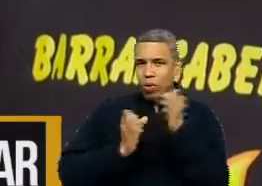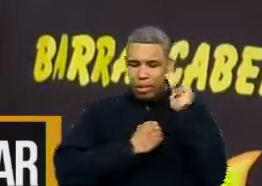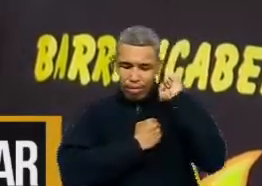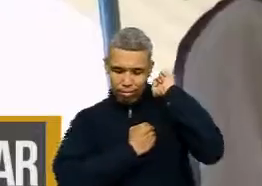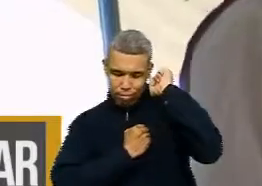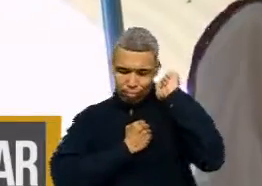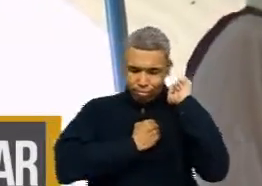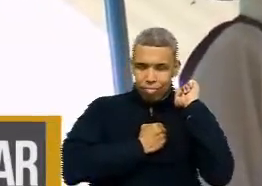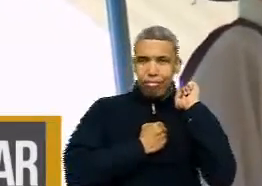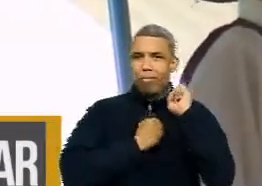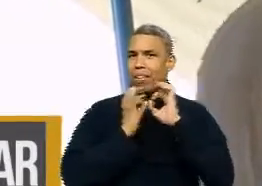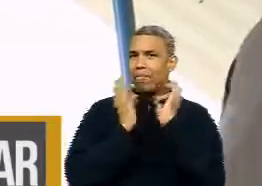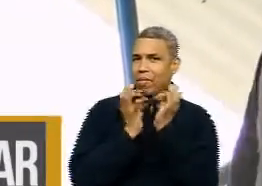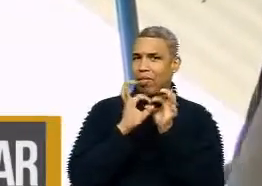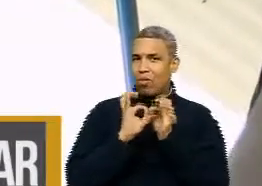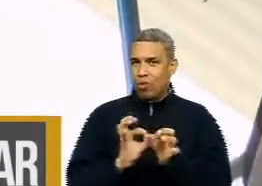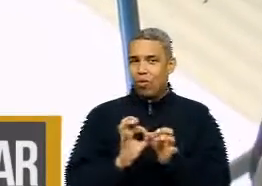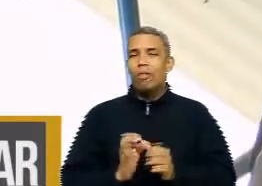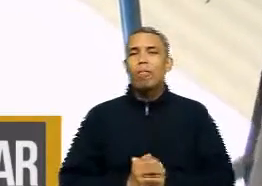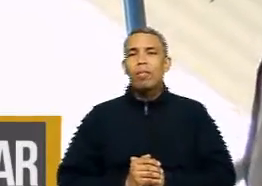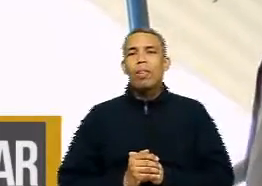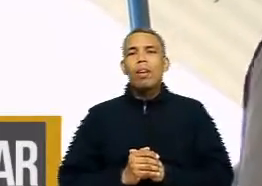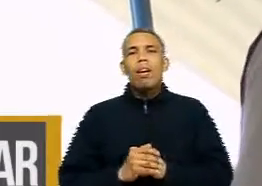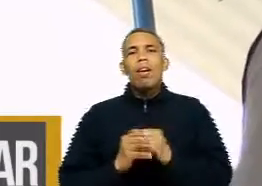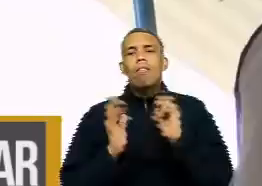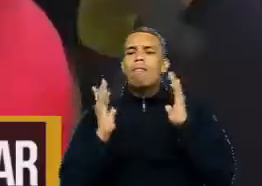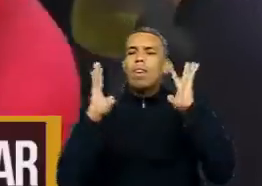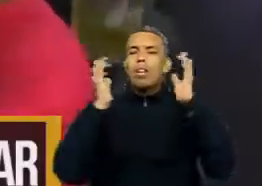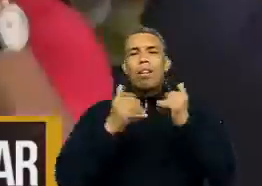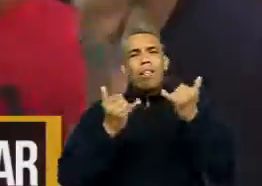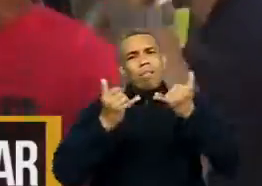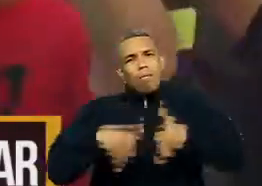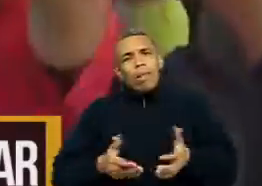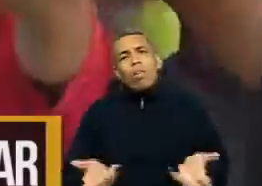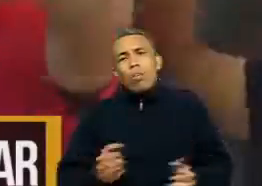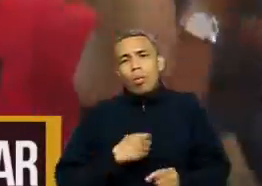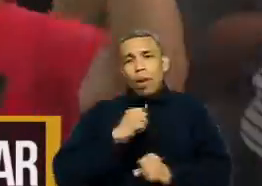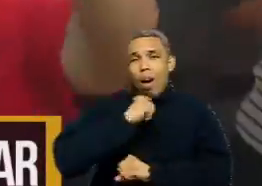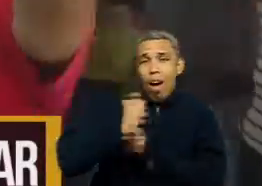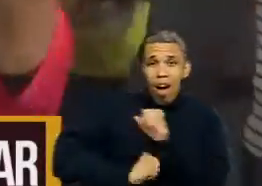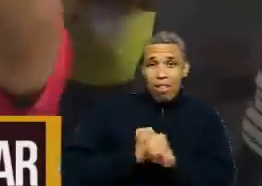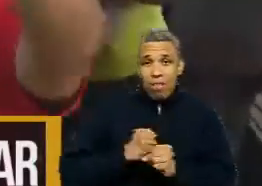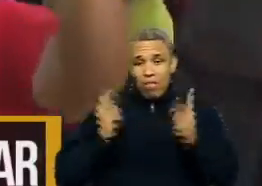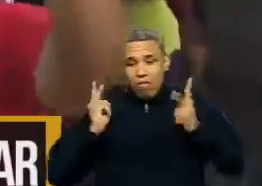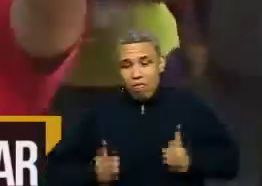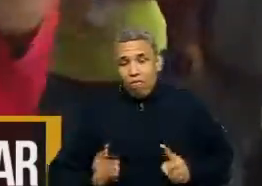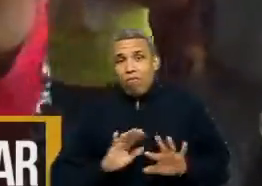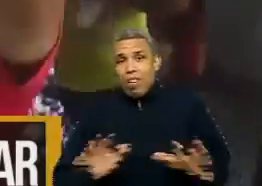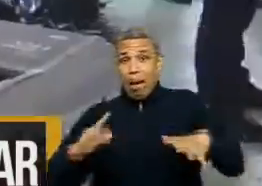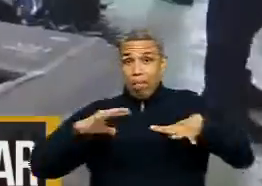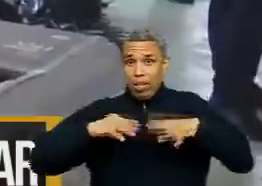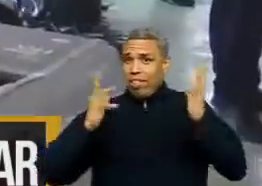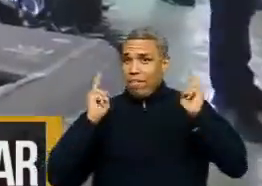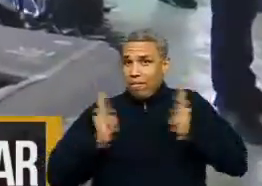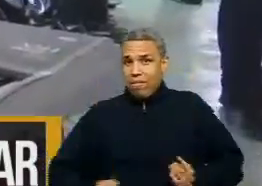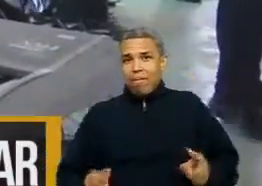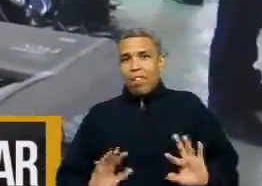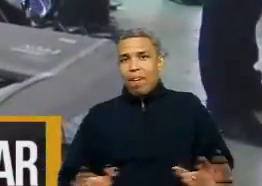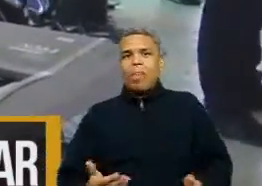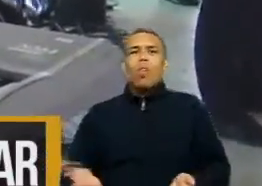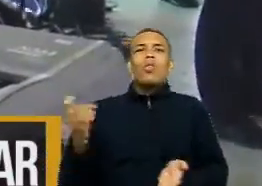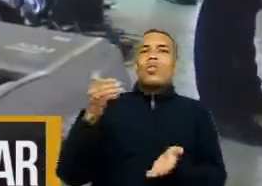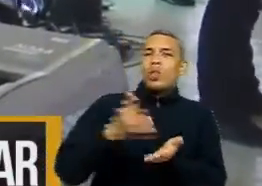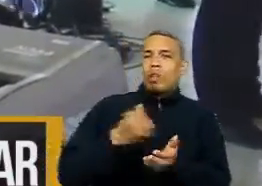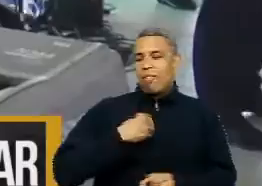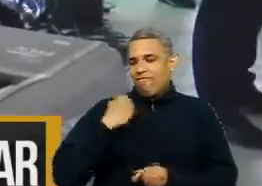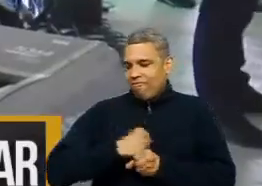en familia. Terminada la fiesta, ahora lo que viene es trabajo durante el resto del año, pero para ello las baterías han quedado recargadas desde este